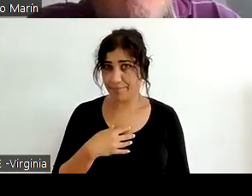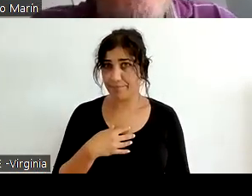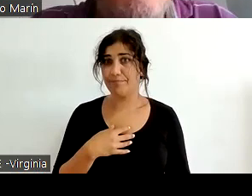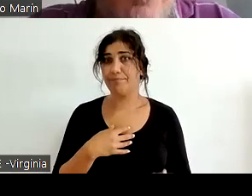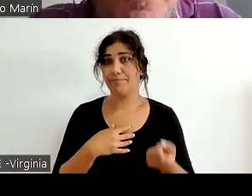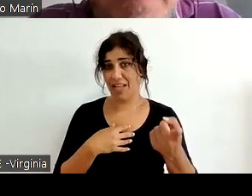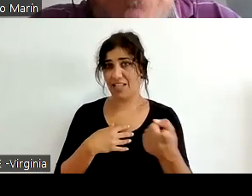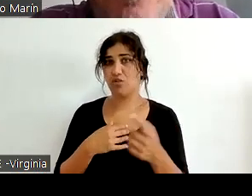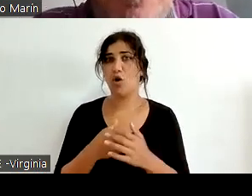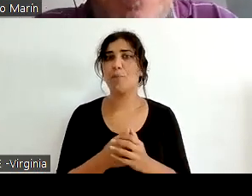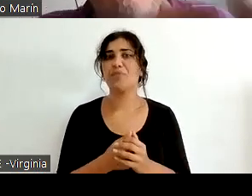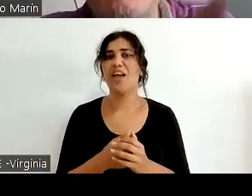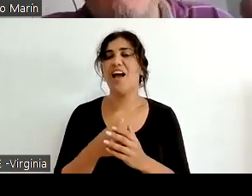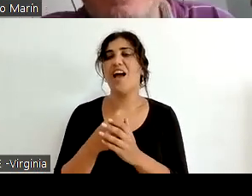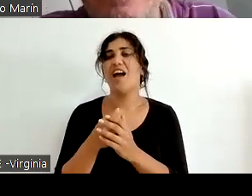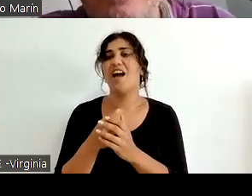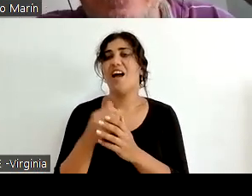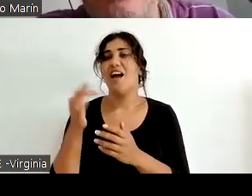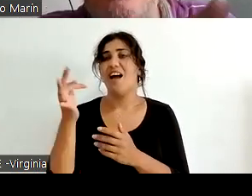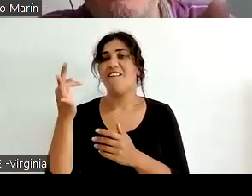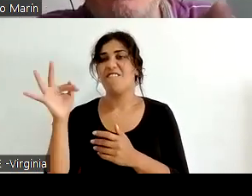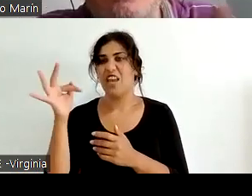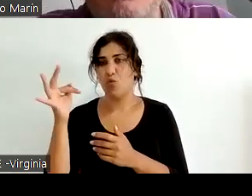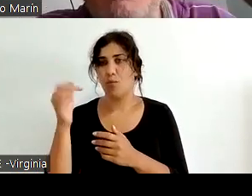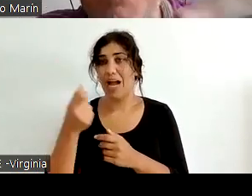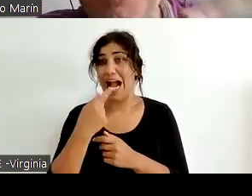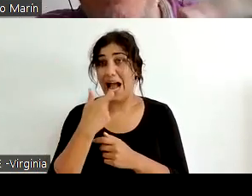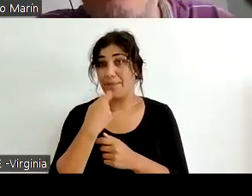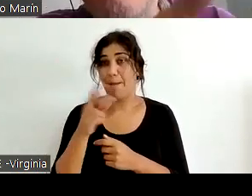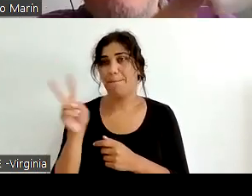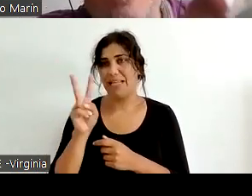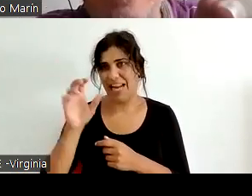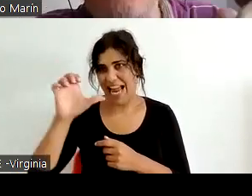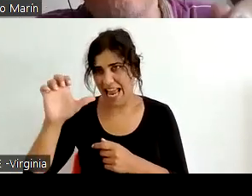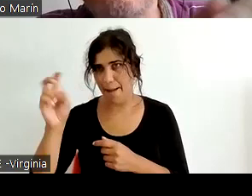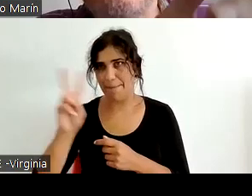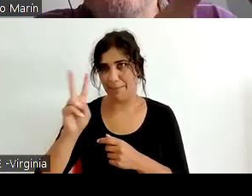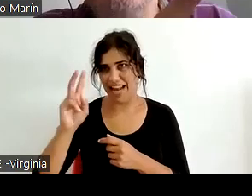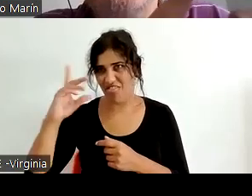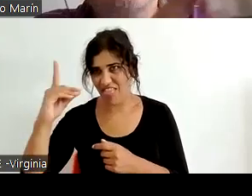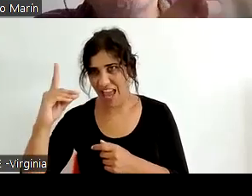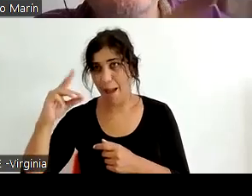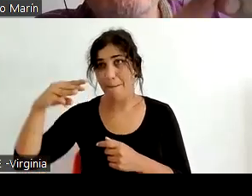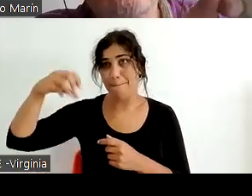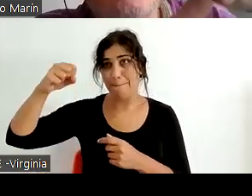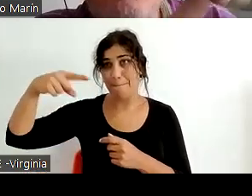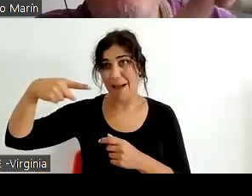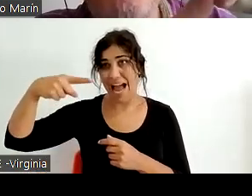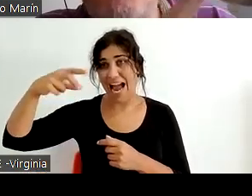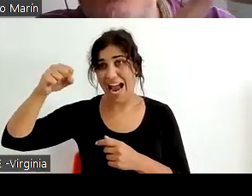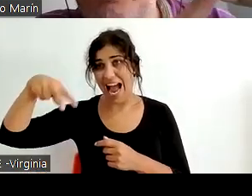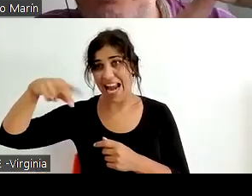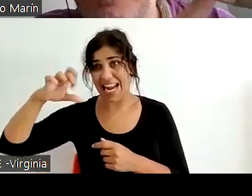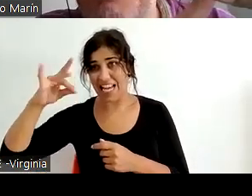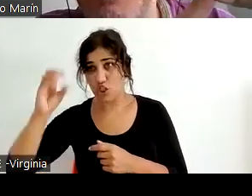Freedom Cápsulas lo que obtenemos es, aparte de la vitamina E la vitamina D y el manganeso, obtenemos dos elementos que, como os digo,